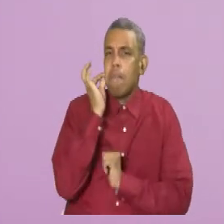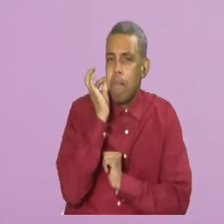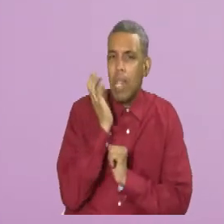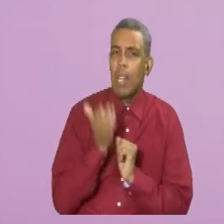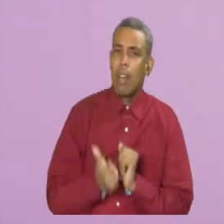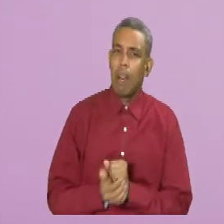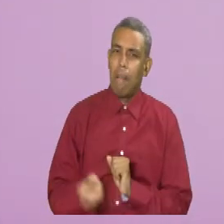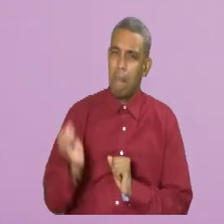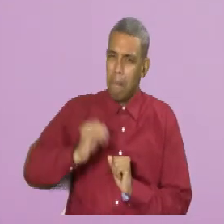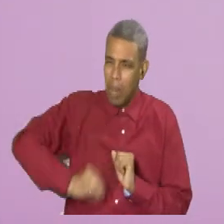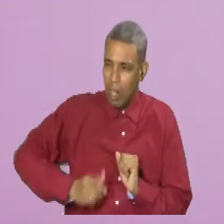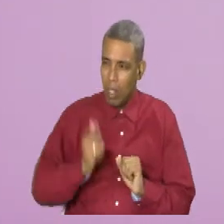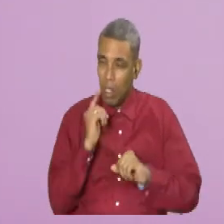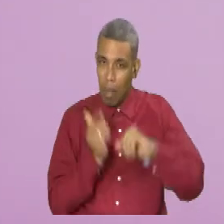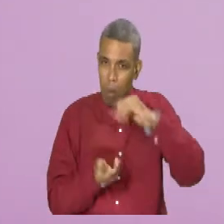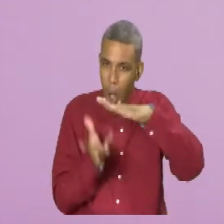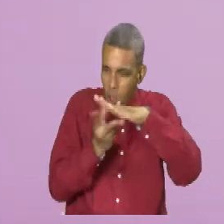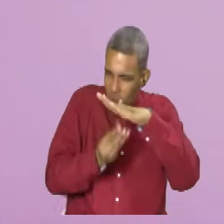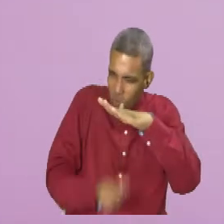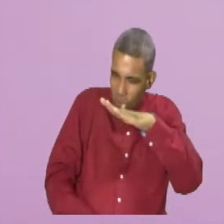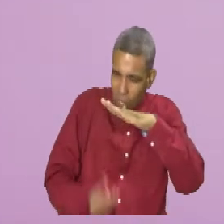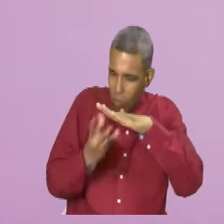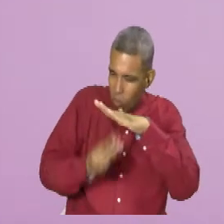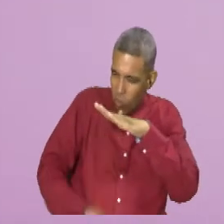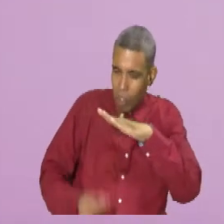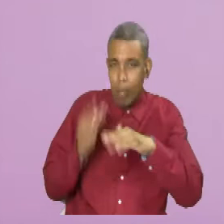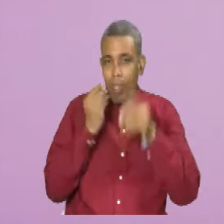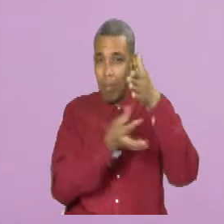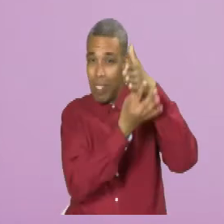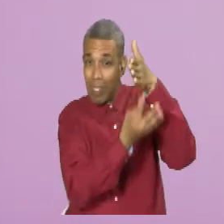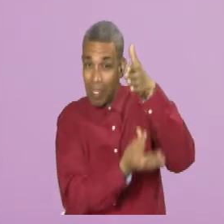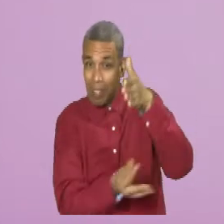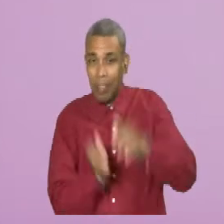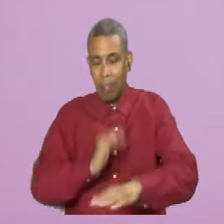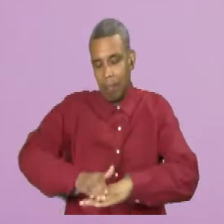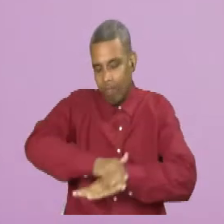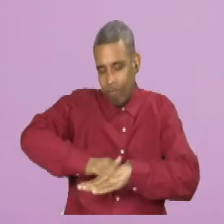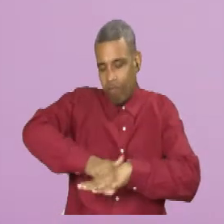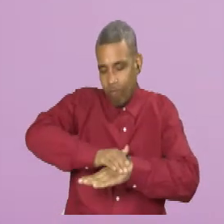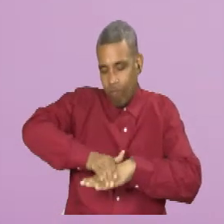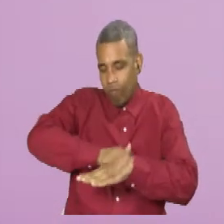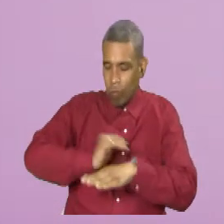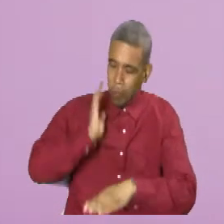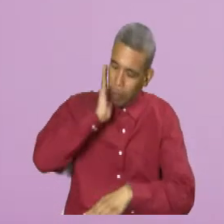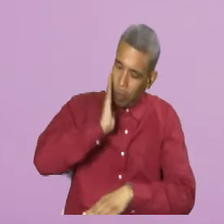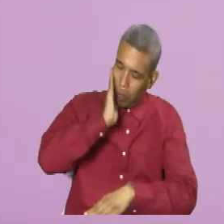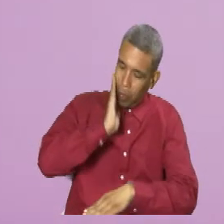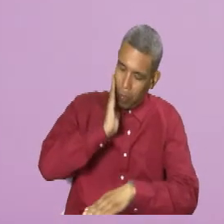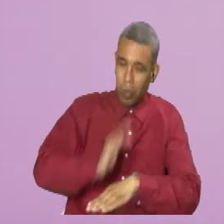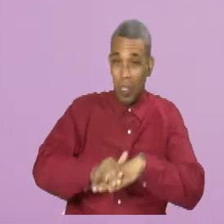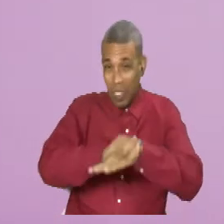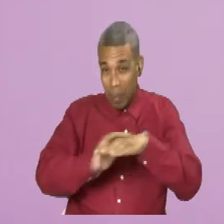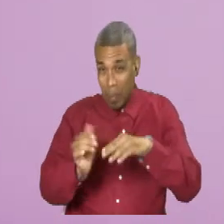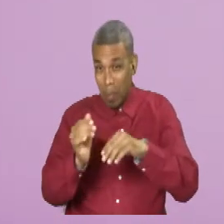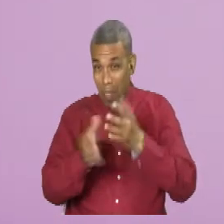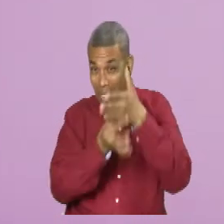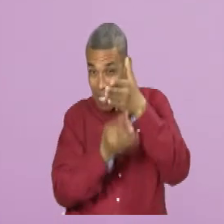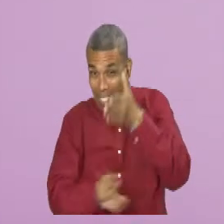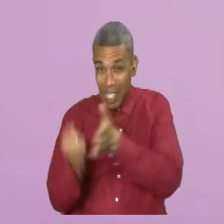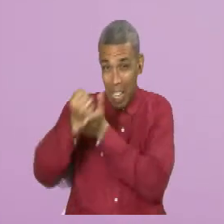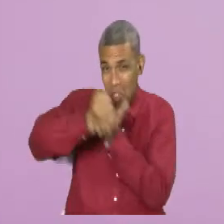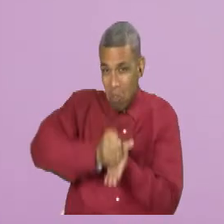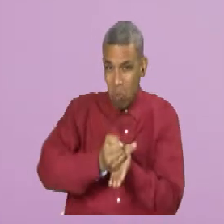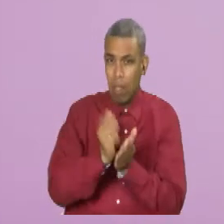y aplicamos unos aceites, una veloterapia, y ponemos unas pindas especiales que son unos comprimidos de